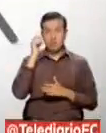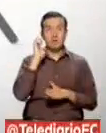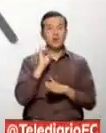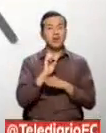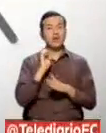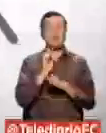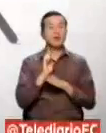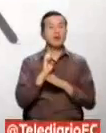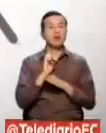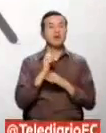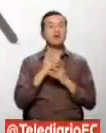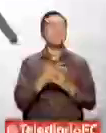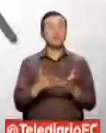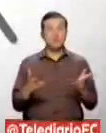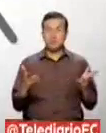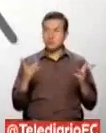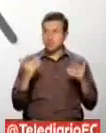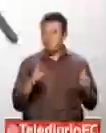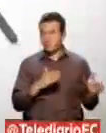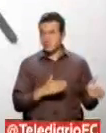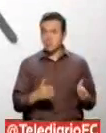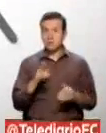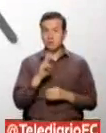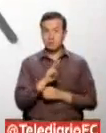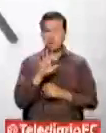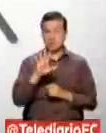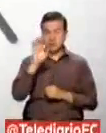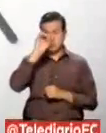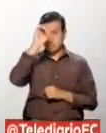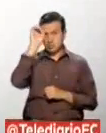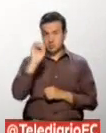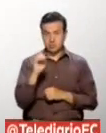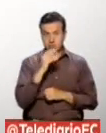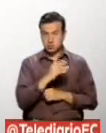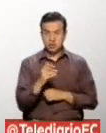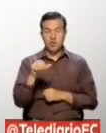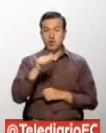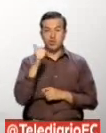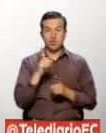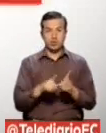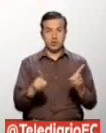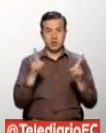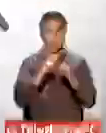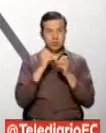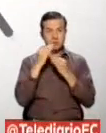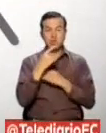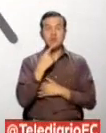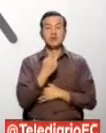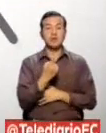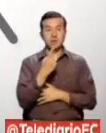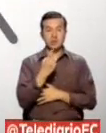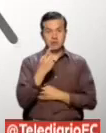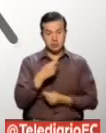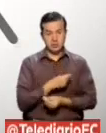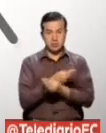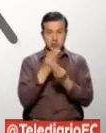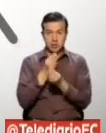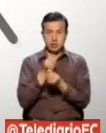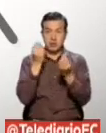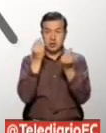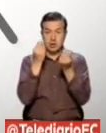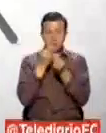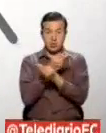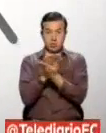Ecuador se encuentra dentro de la media con un 25%. Otro dato del informe se refiere a la justa distribución de la